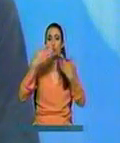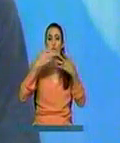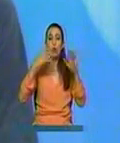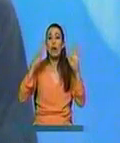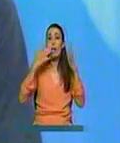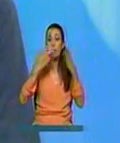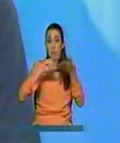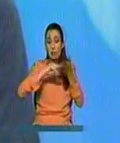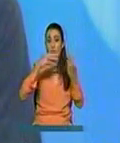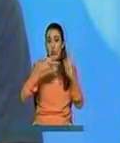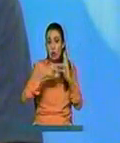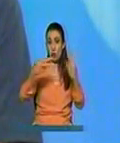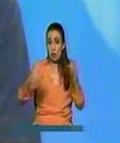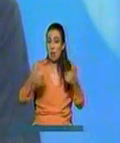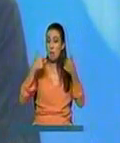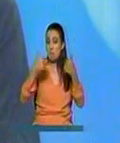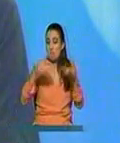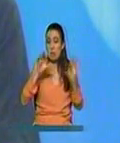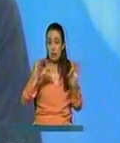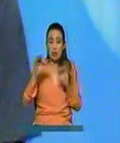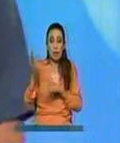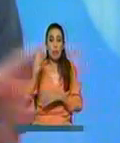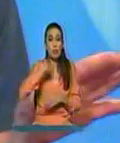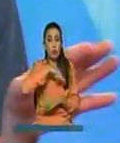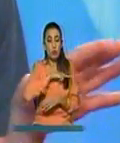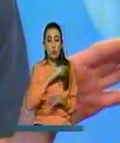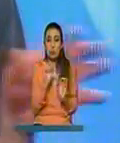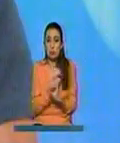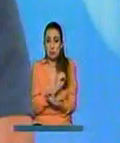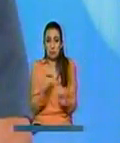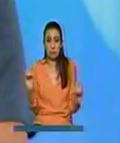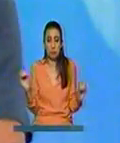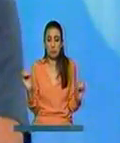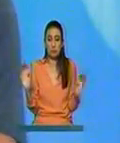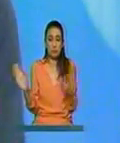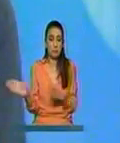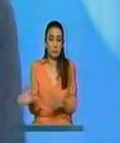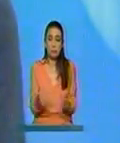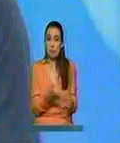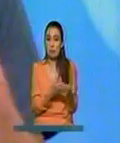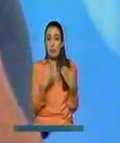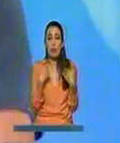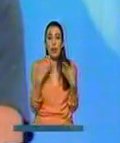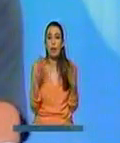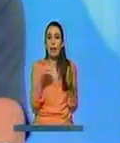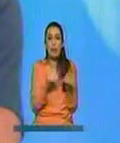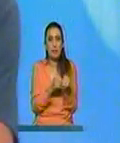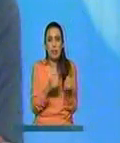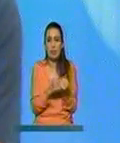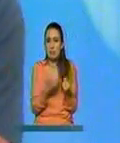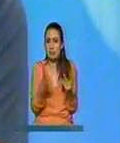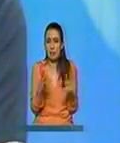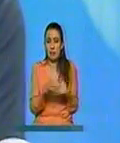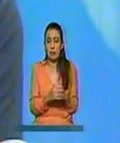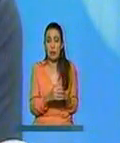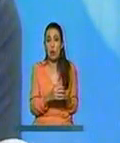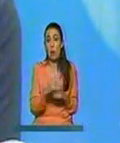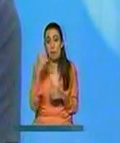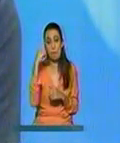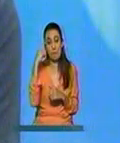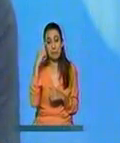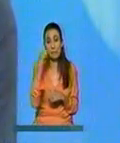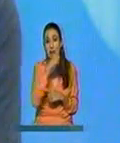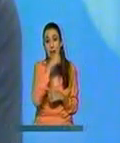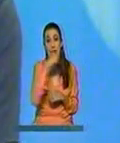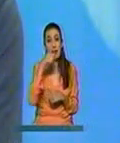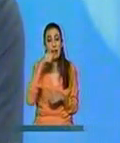buenos sistemas de empaque, cosas que nosotros, ninguno del gremio de cerveza artesanal está ni cerca de hacerlo. Si tú te pones a pensar en